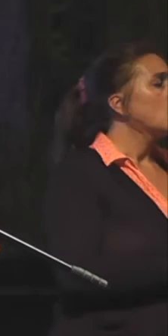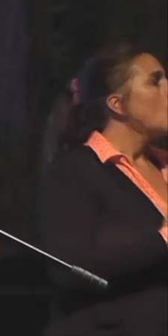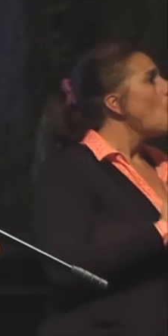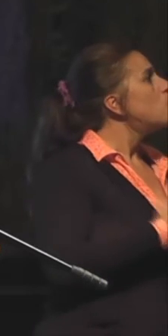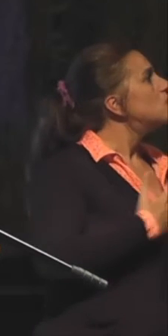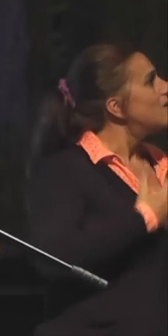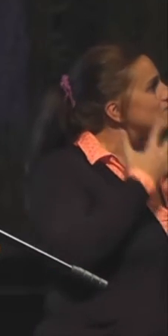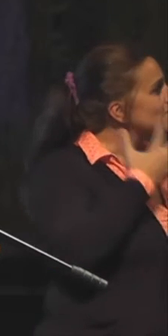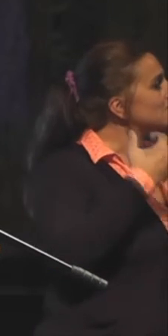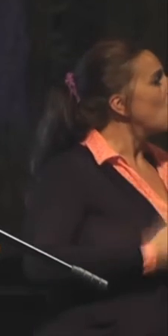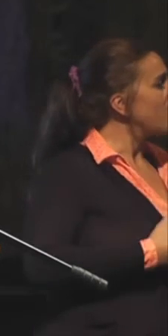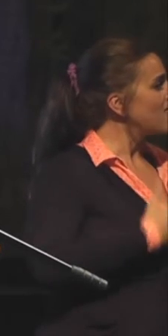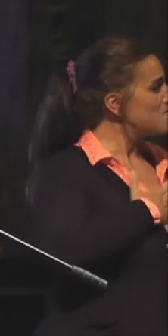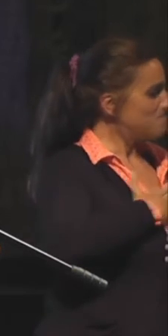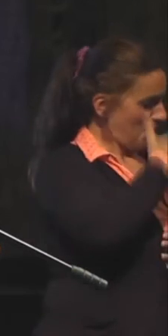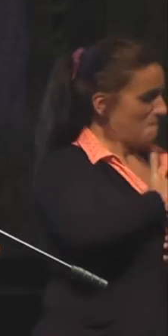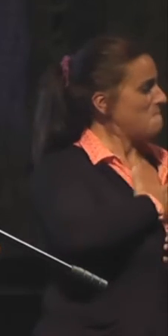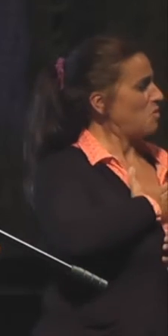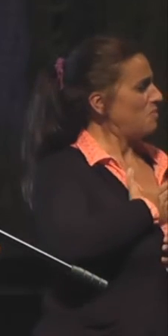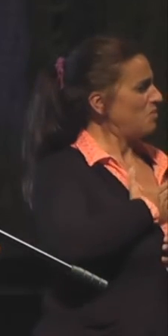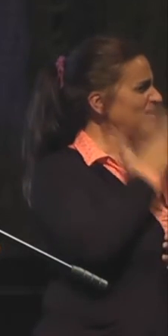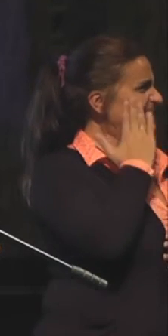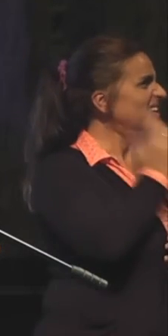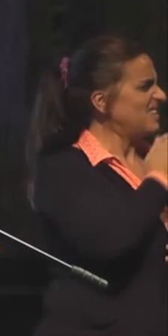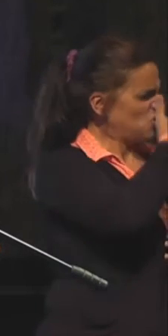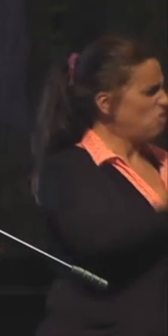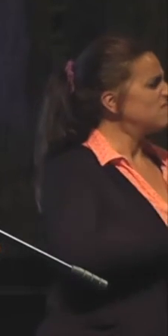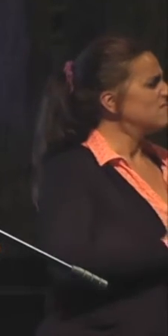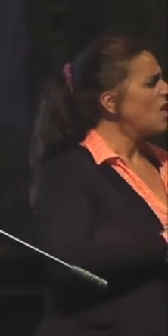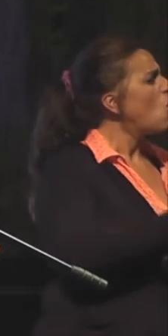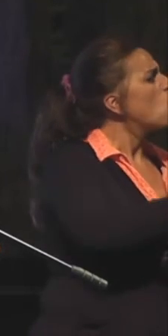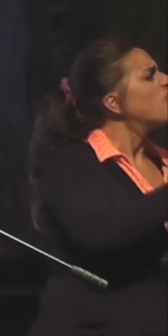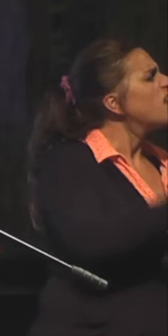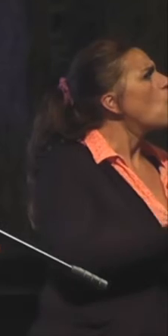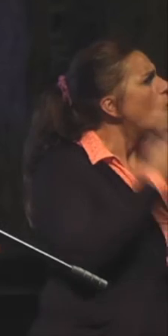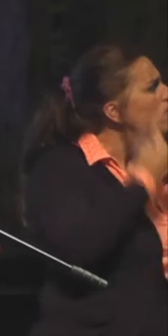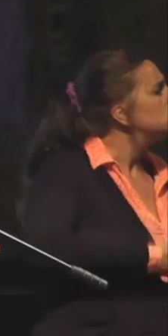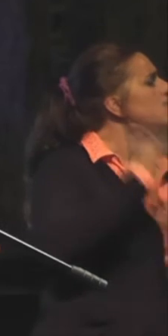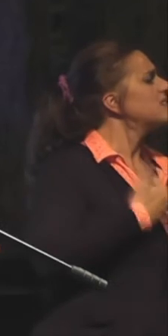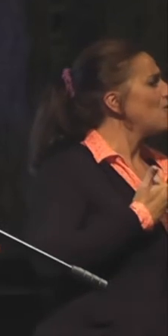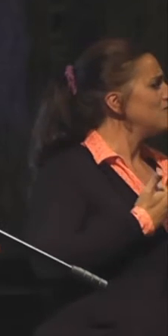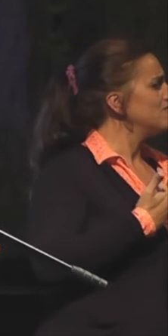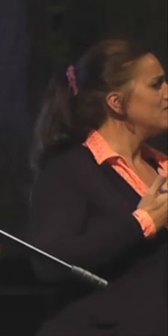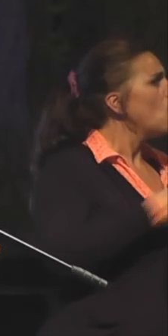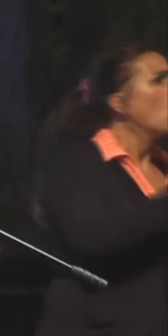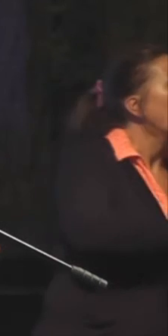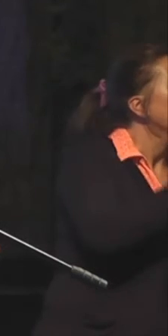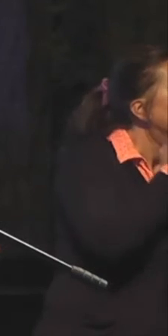en sí mismo saber quién se es de dónde se viene hacia dónde va